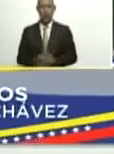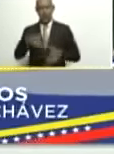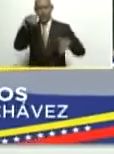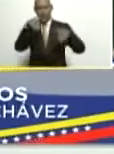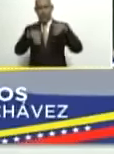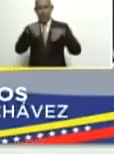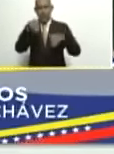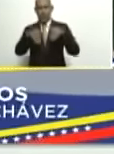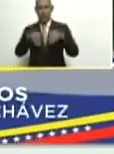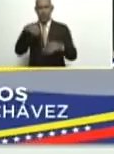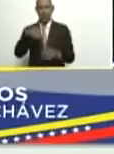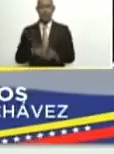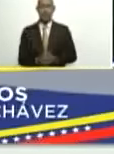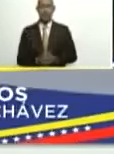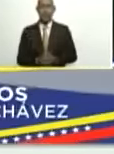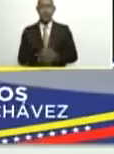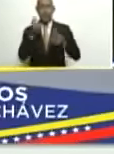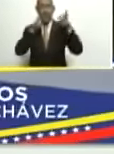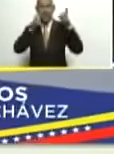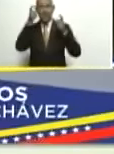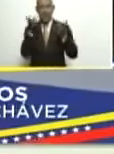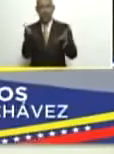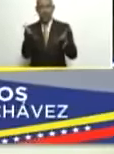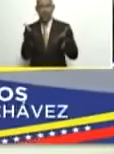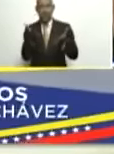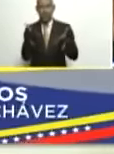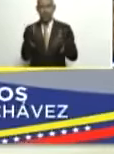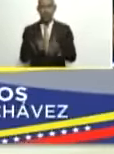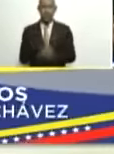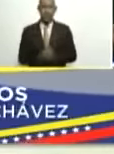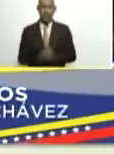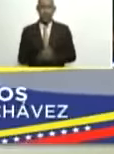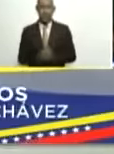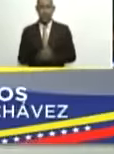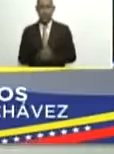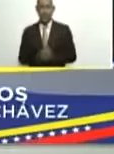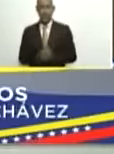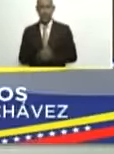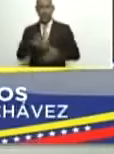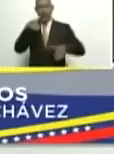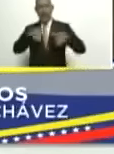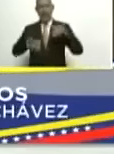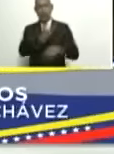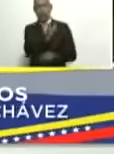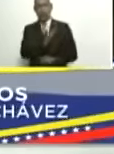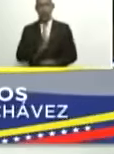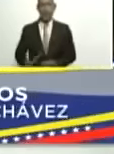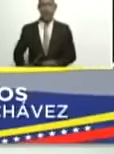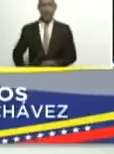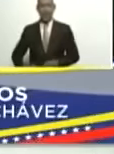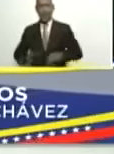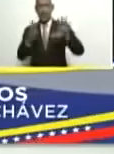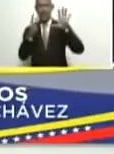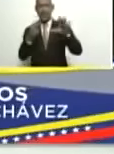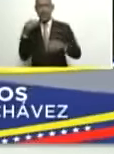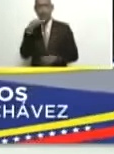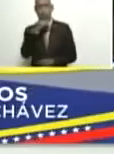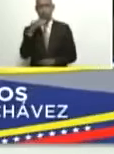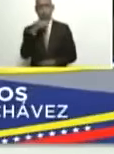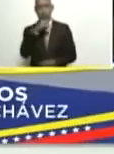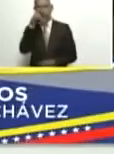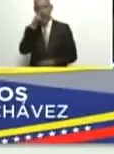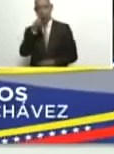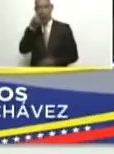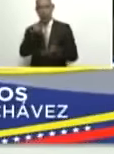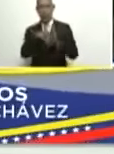electoral de Hugo Chávez, invicto en las elecciones presidenciales del 7 de octubre del año